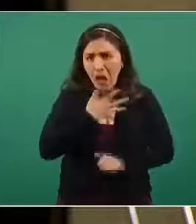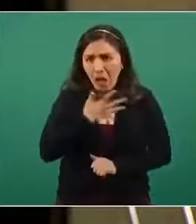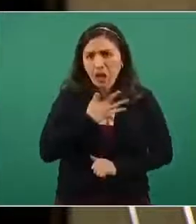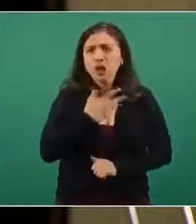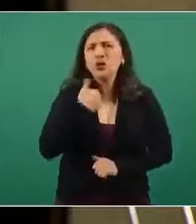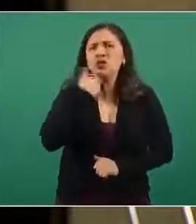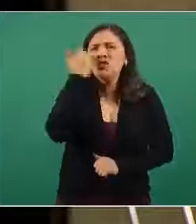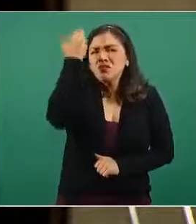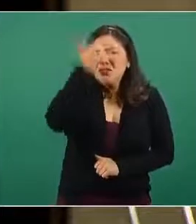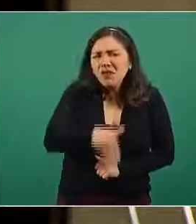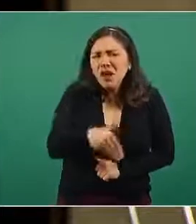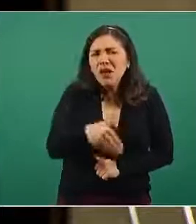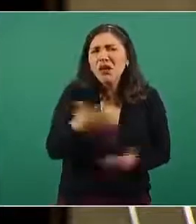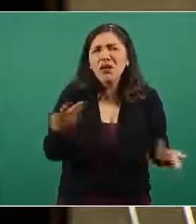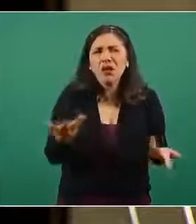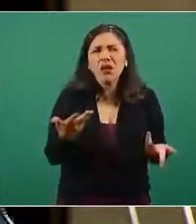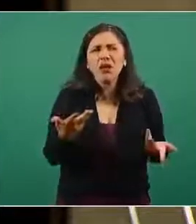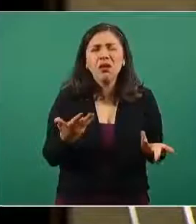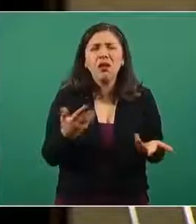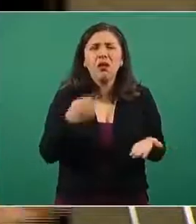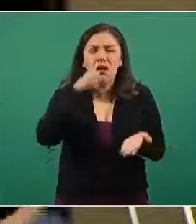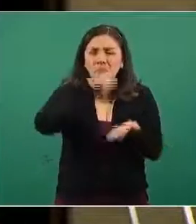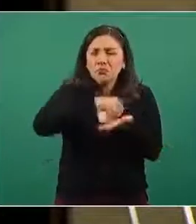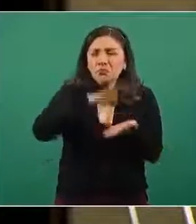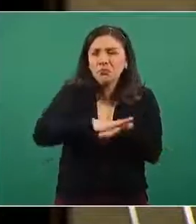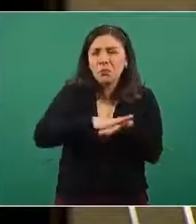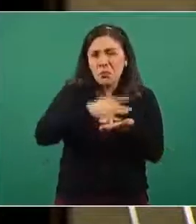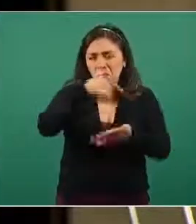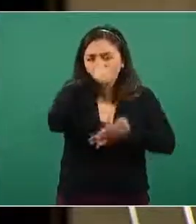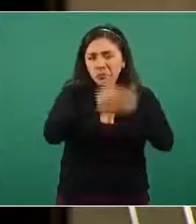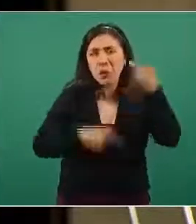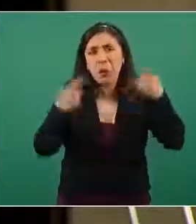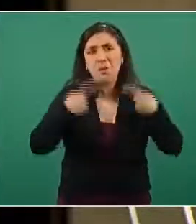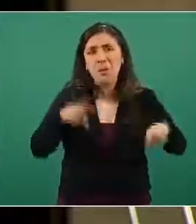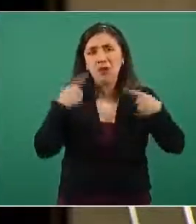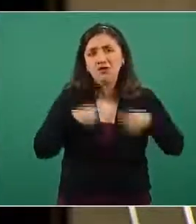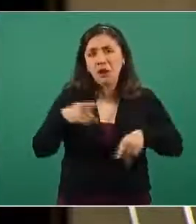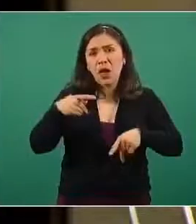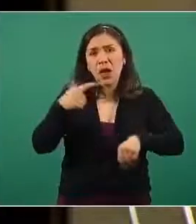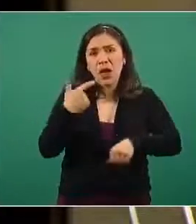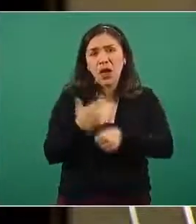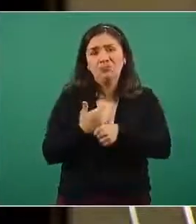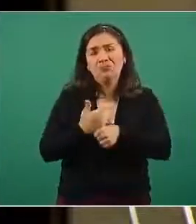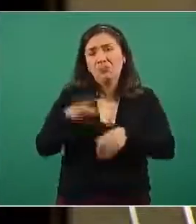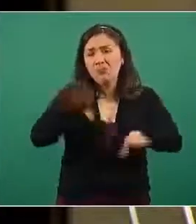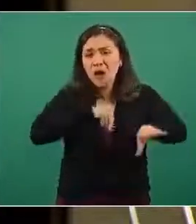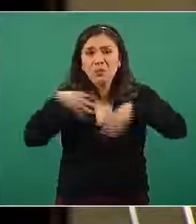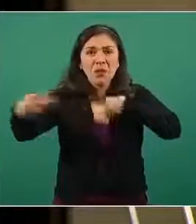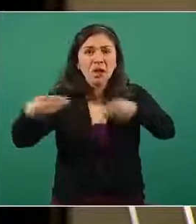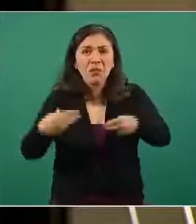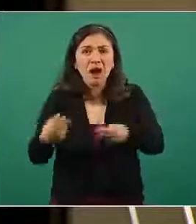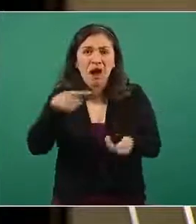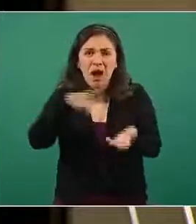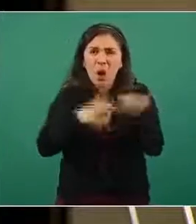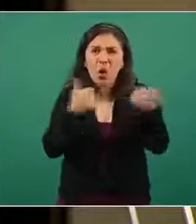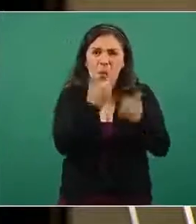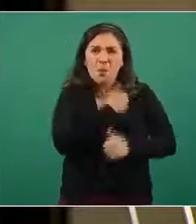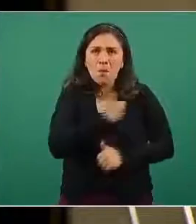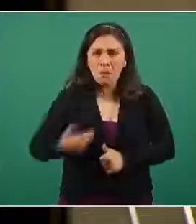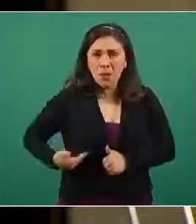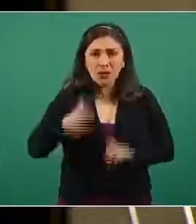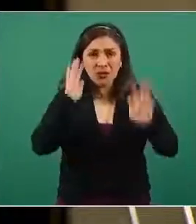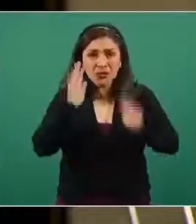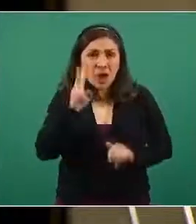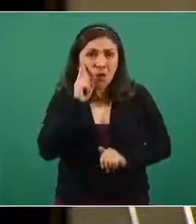Pues a ver si el registro de casos de contagios del presidente, que debe ser bastante amplio, pues ha